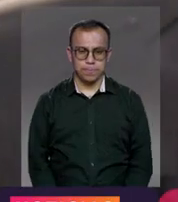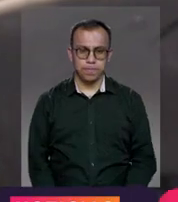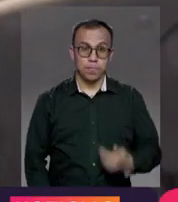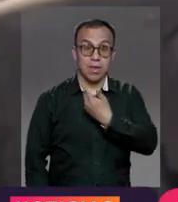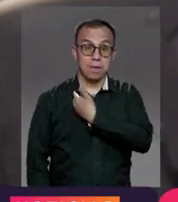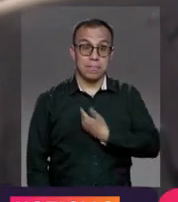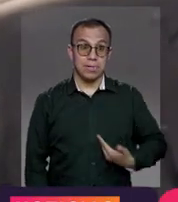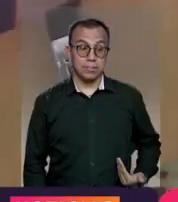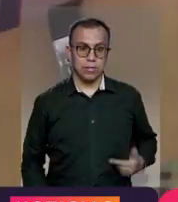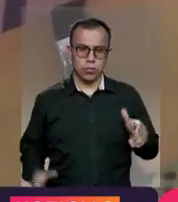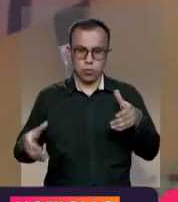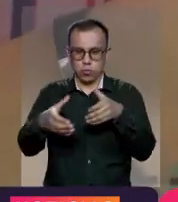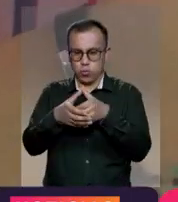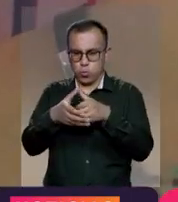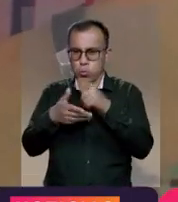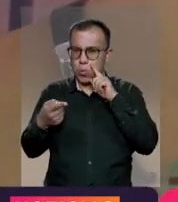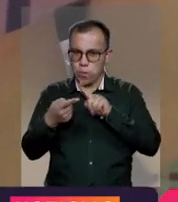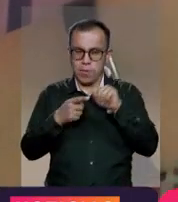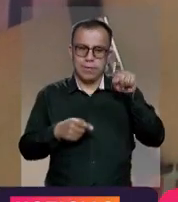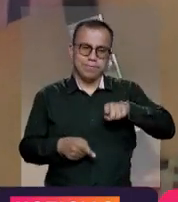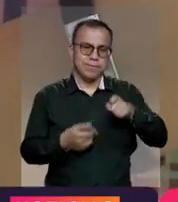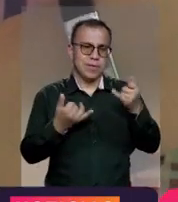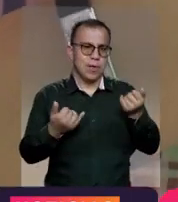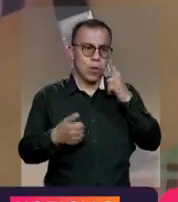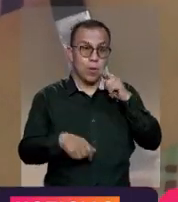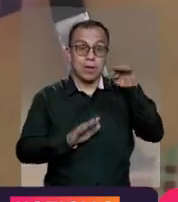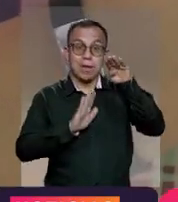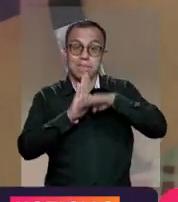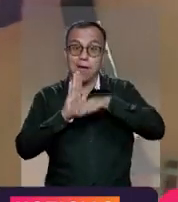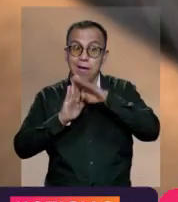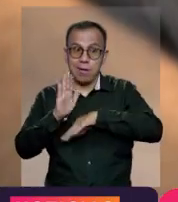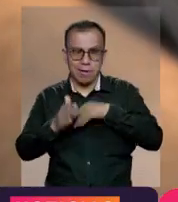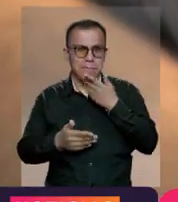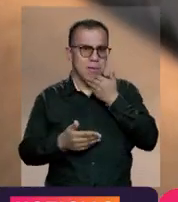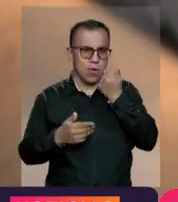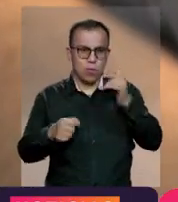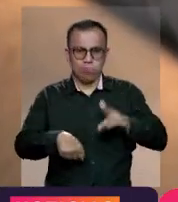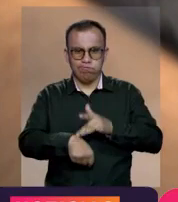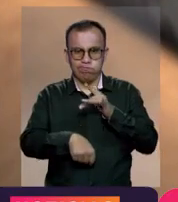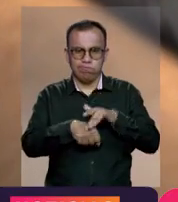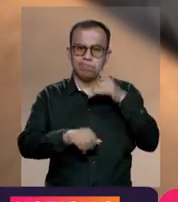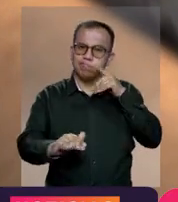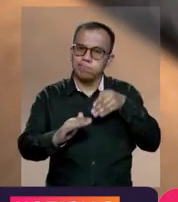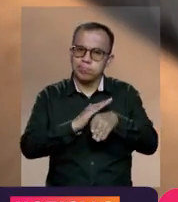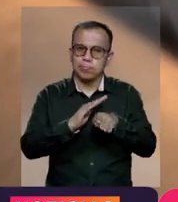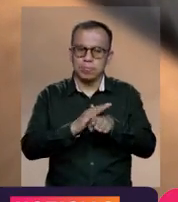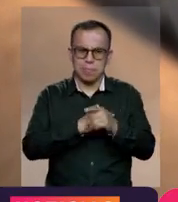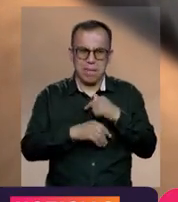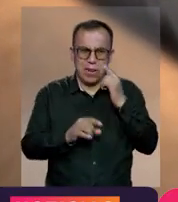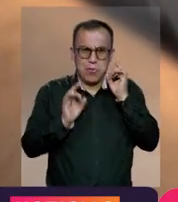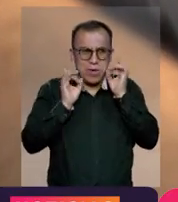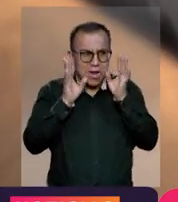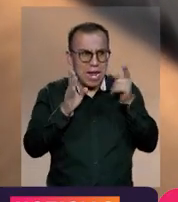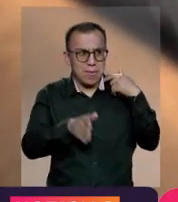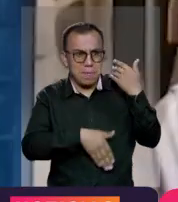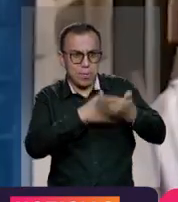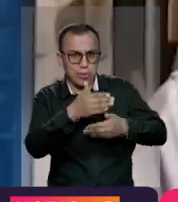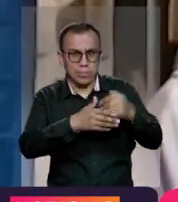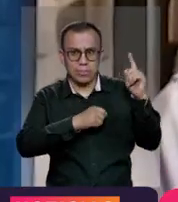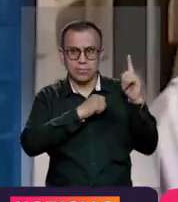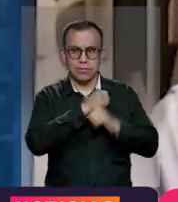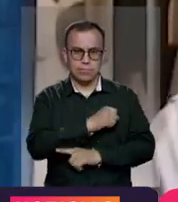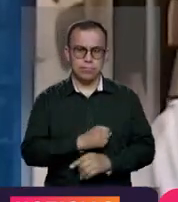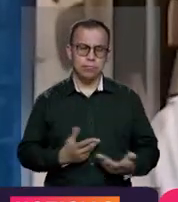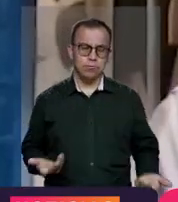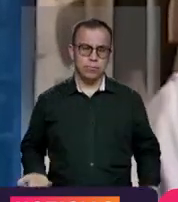de Asumóvil aseguró que lo necesario para el país es abaratar los costos y estimular el acceso en lugar de gravarlo y penalizarlo.